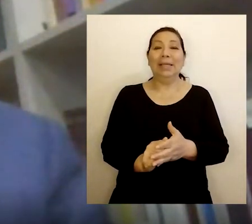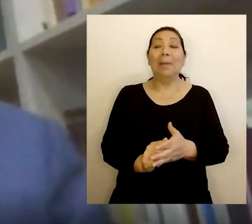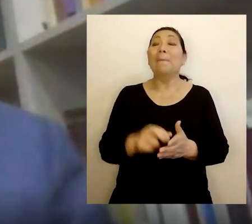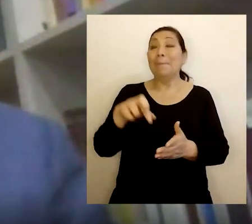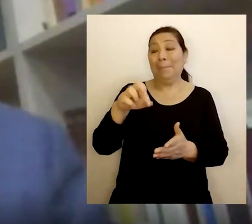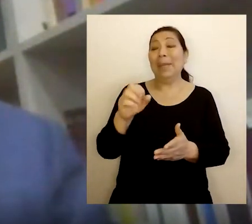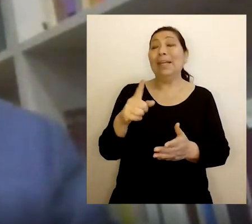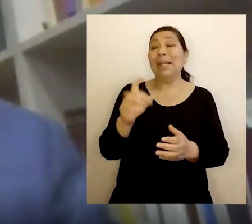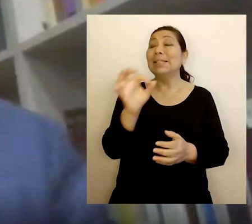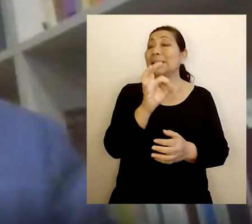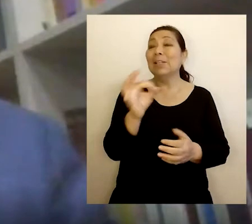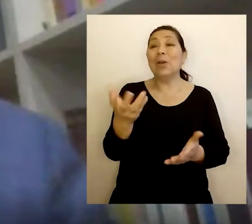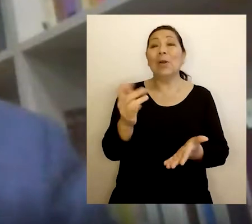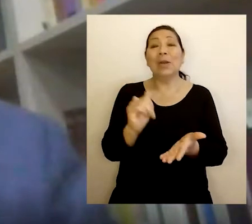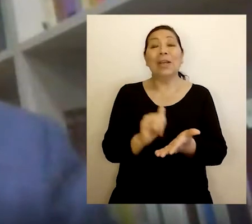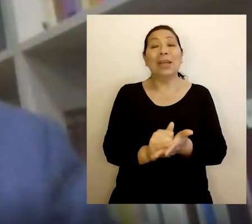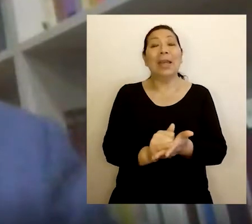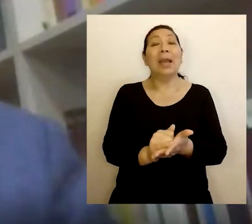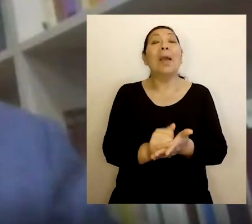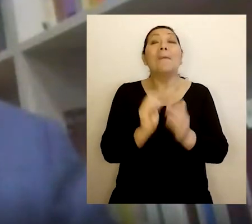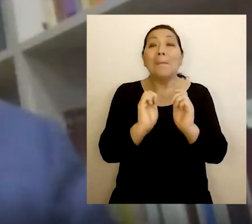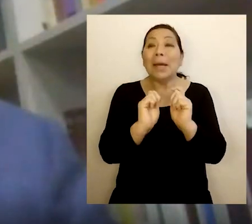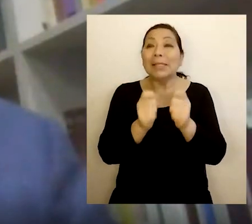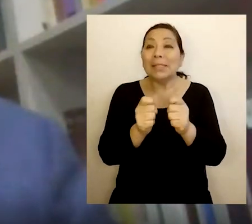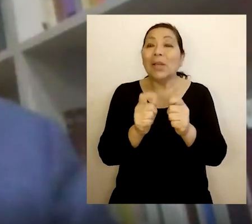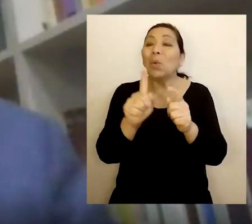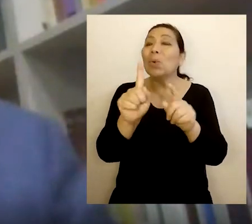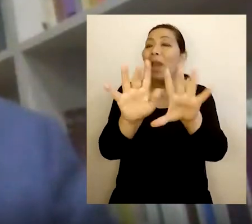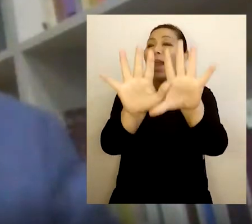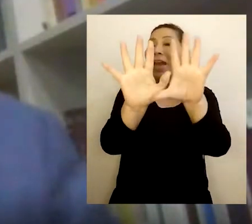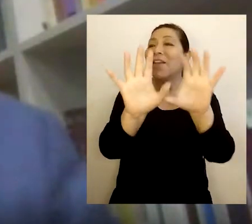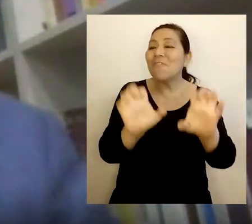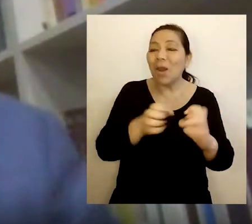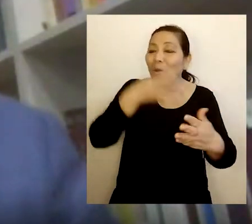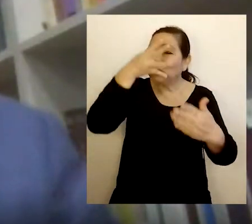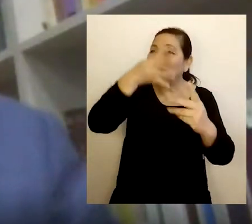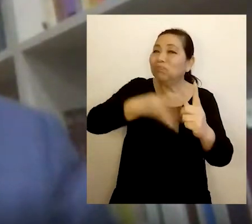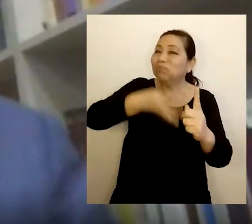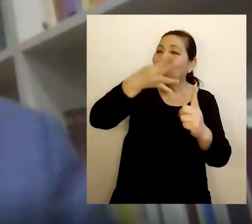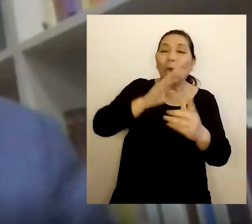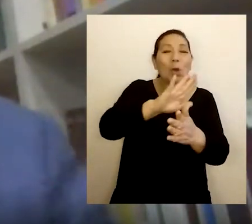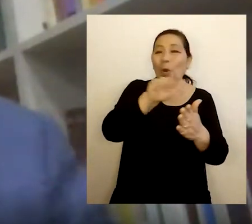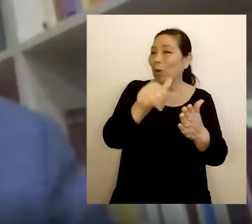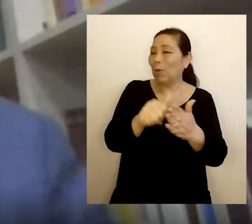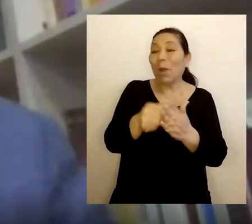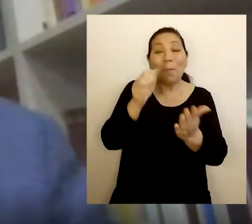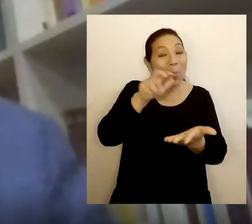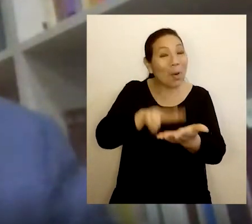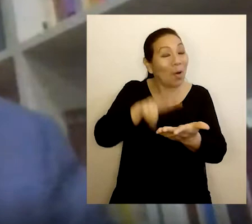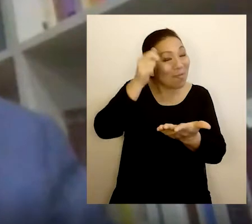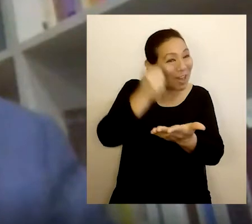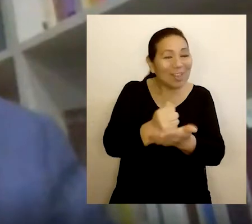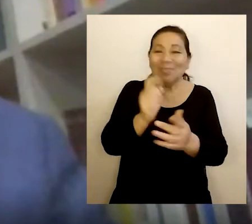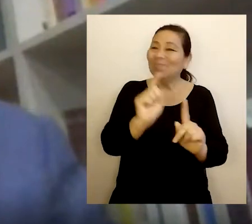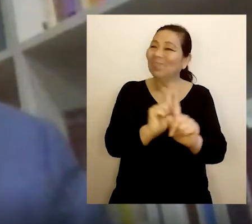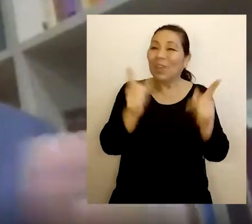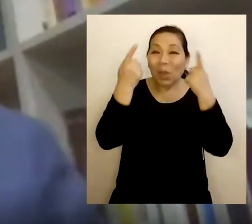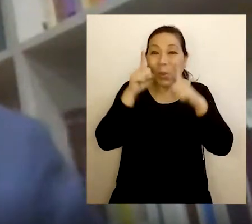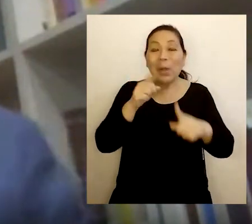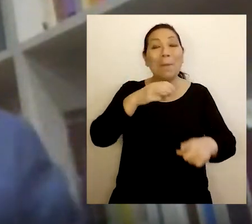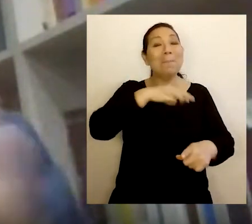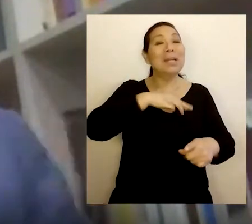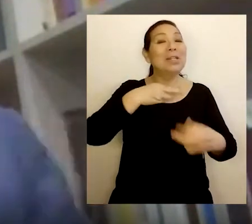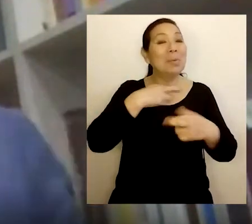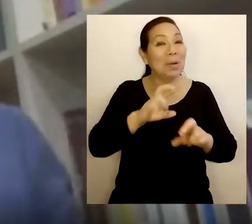por parte del juez penal, sino el juez va a hacer una evaluación. No va a ser, ojo, no va a ser aprobado automáticamente el acuerdo entre el